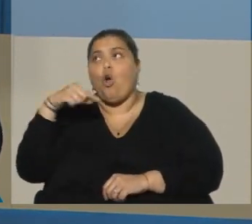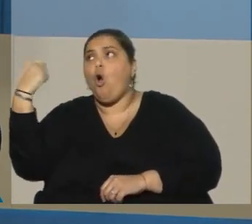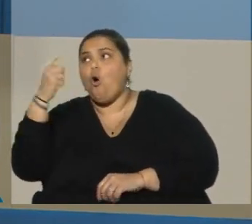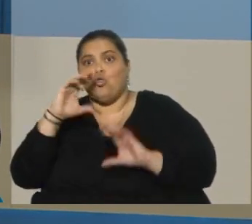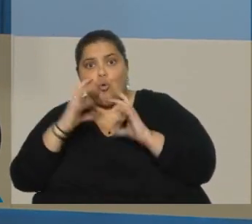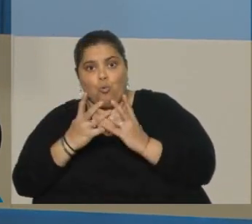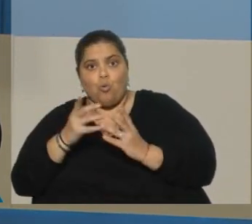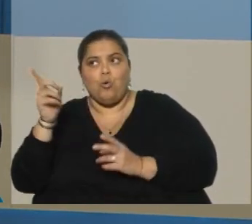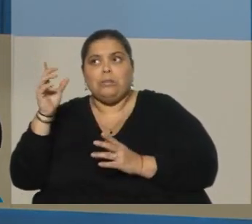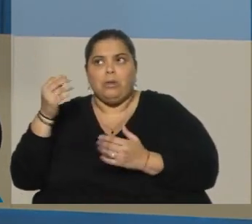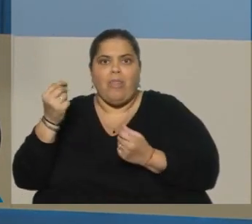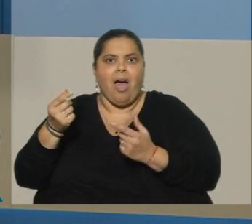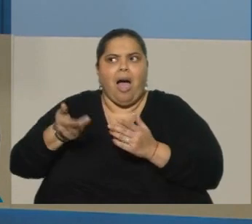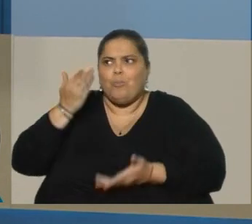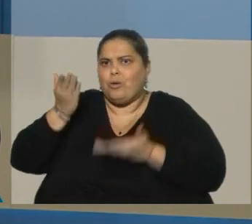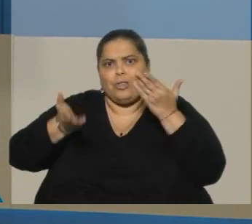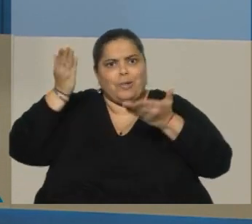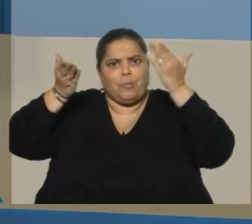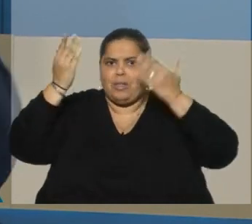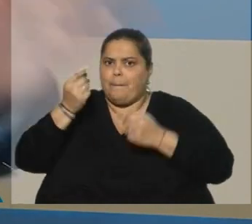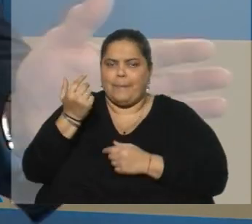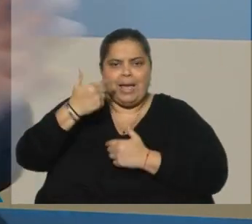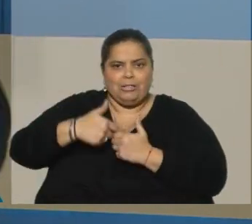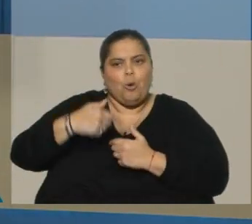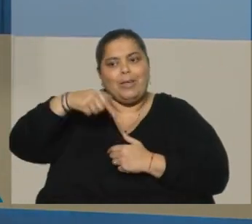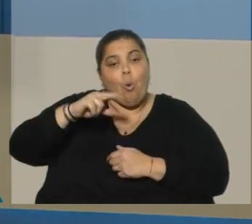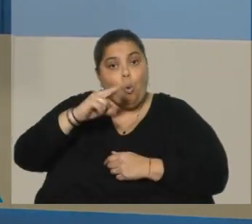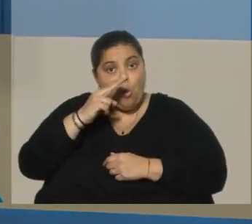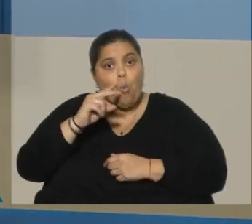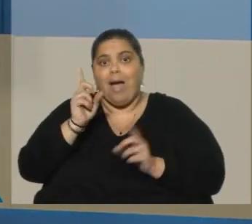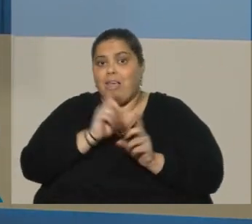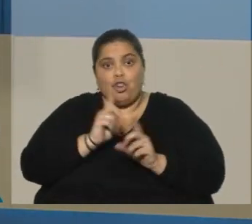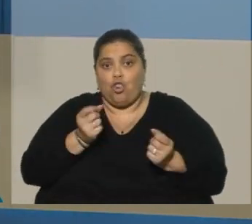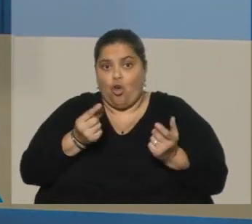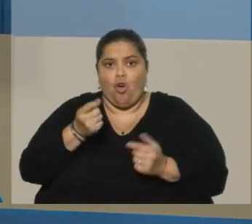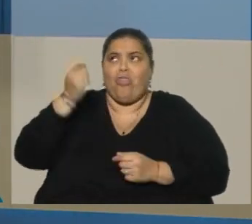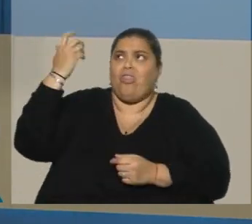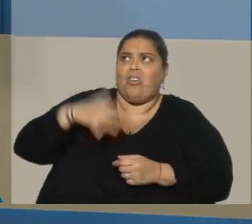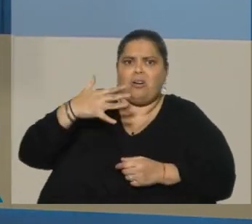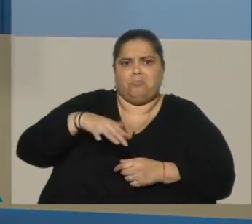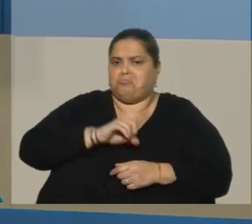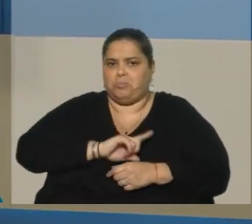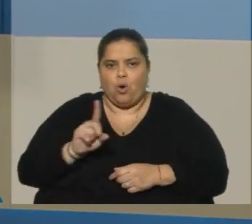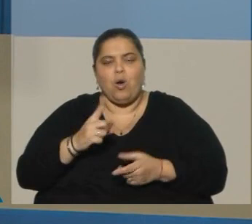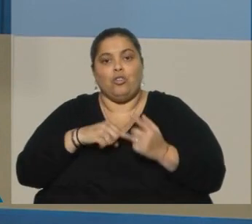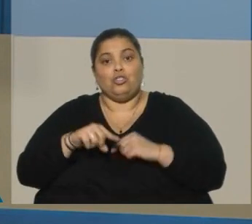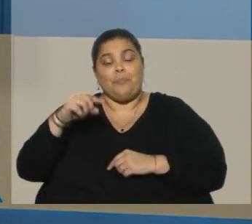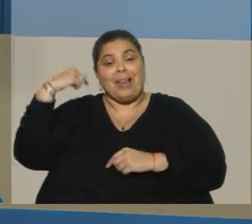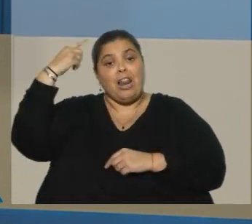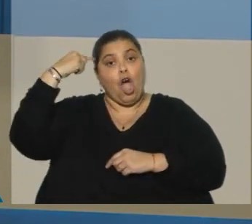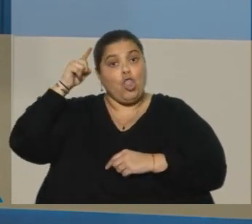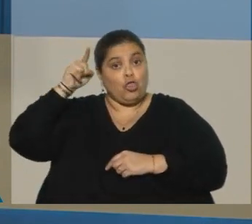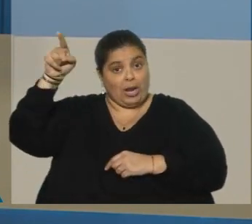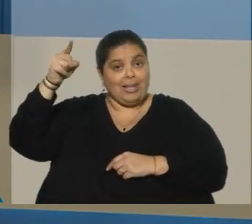que en Uruguay no se ha dado. Y eso es muy importante. Hace pocos días estuve en Londres, Leo, y la noticia es que la inflación